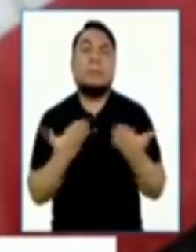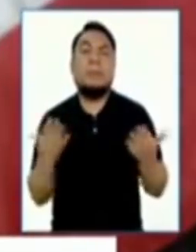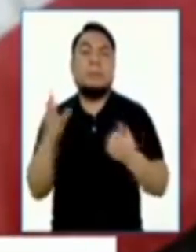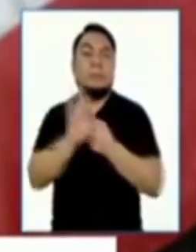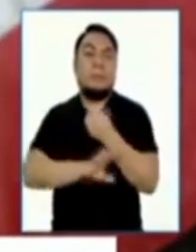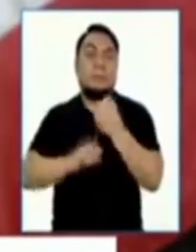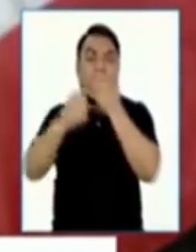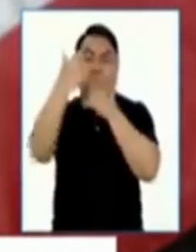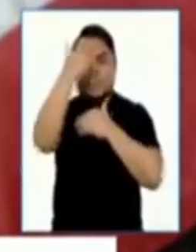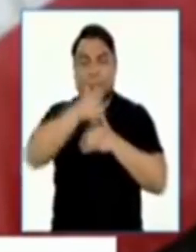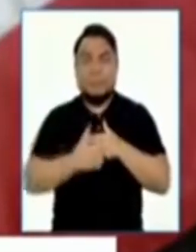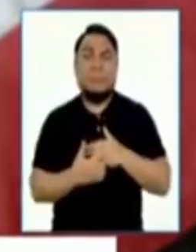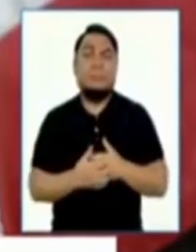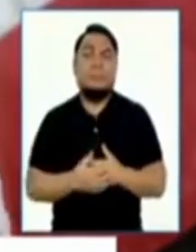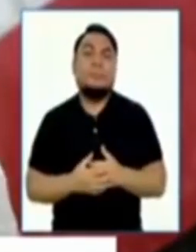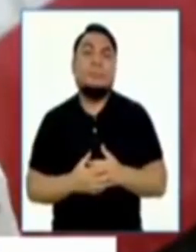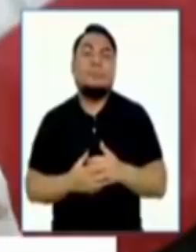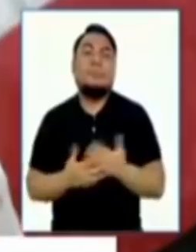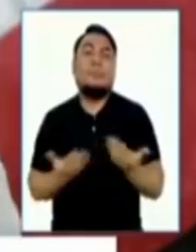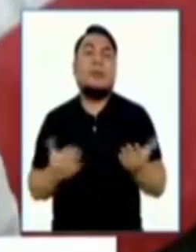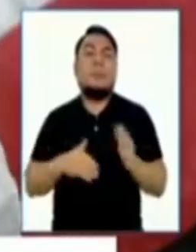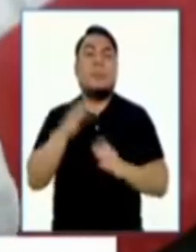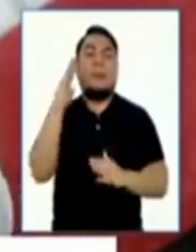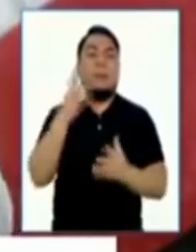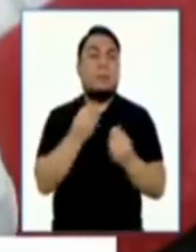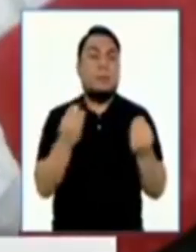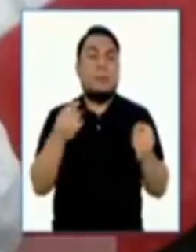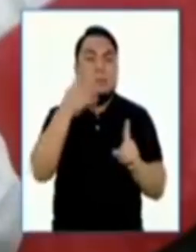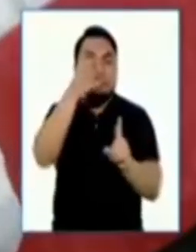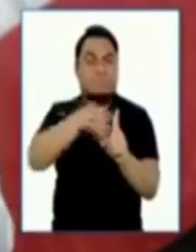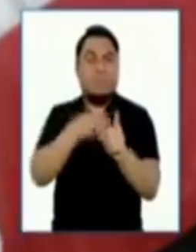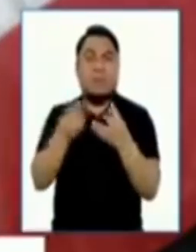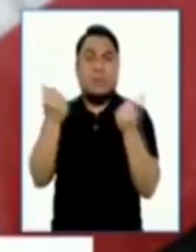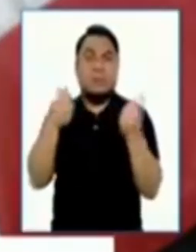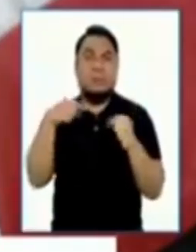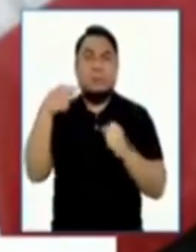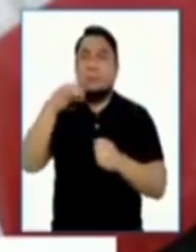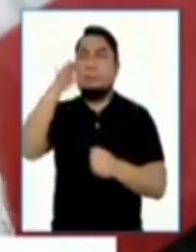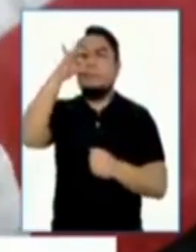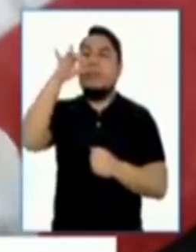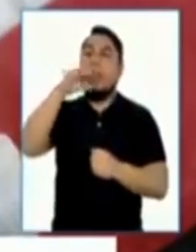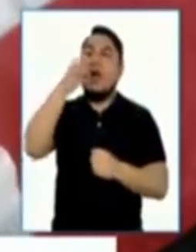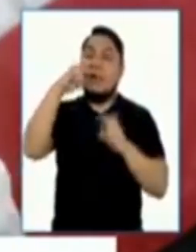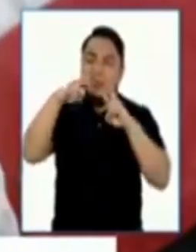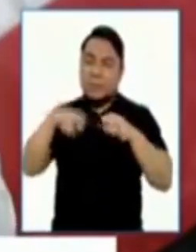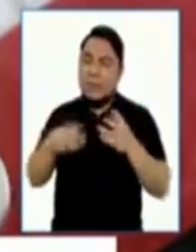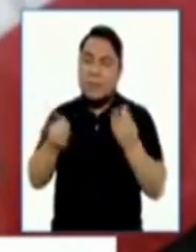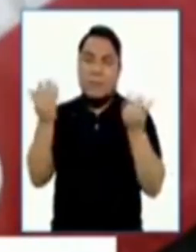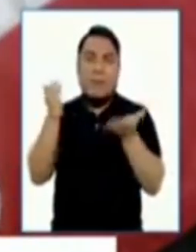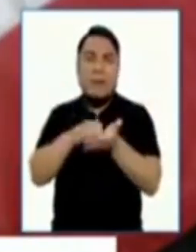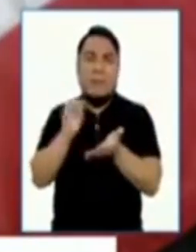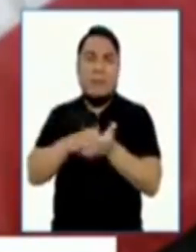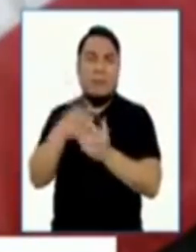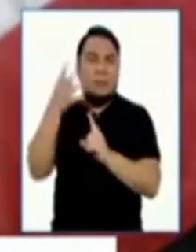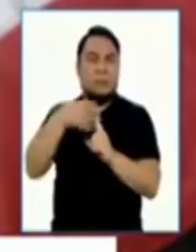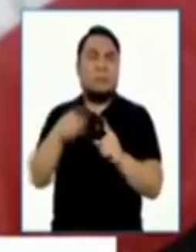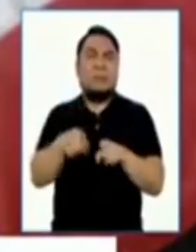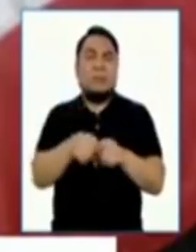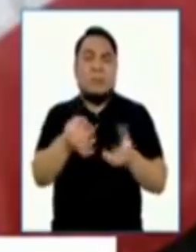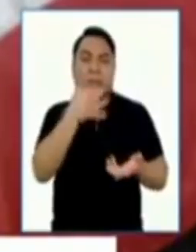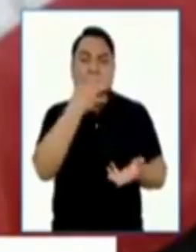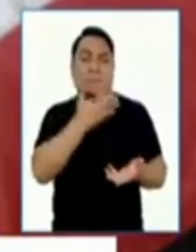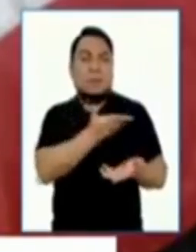de protección personal mayor cantidad de pruebas rápidas y moleculares en las medicinas para tratar